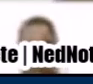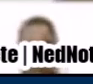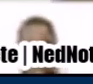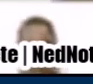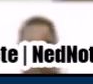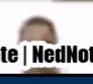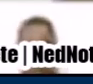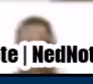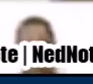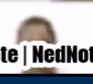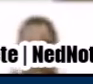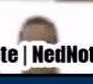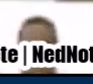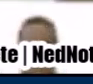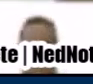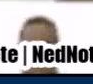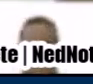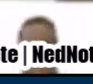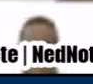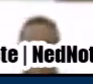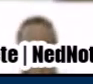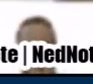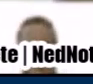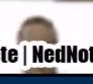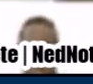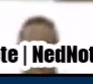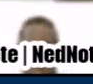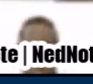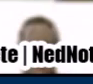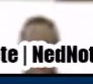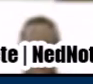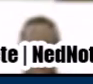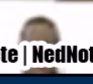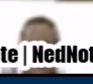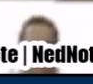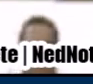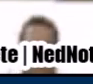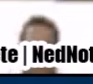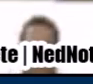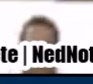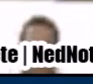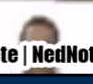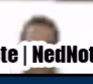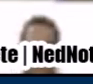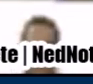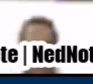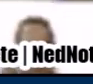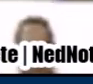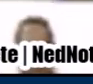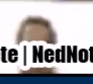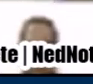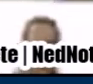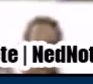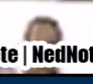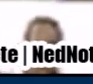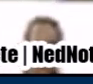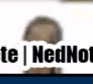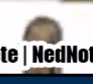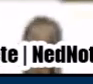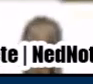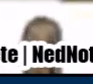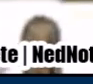respuesta evidentemente que nos trajo al hoy y a la ahora. Lo intentaron en 2017, lo intentaron en 2018, como lo